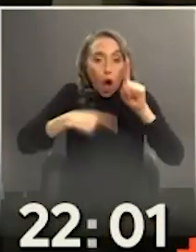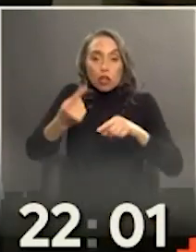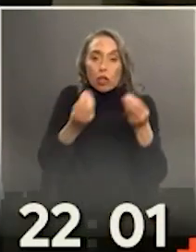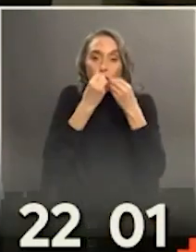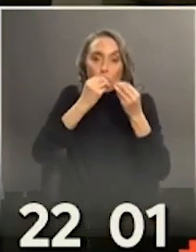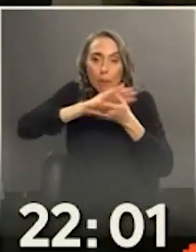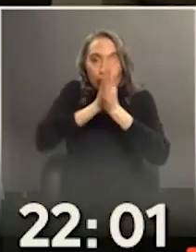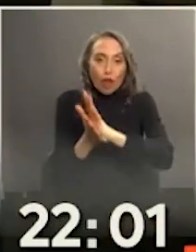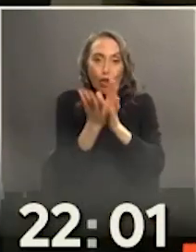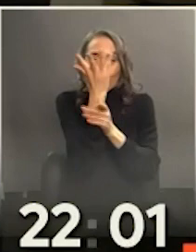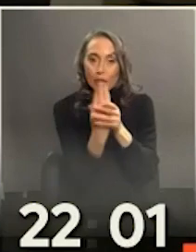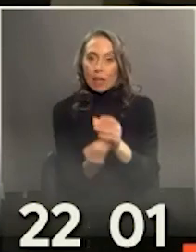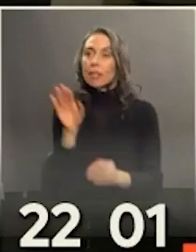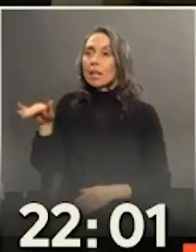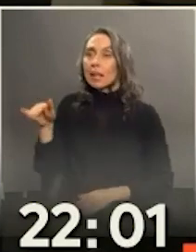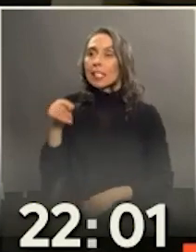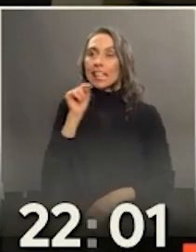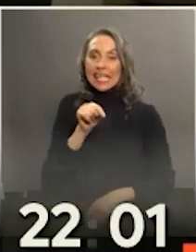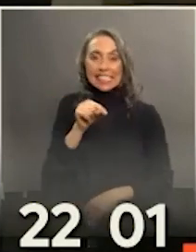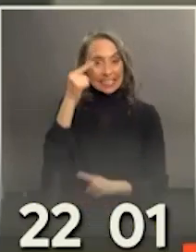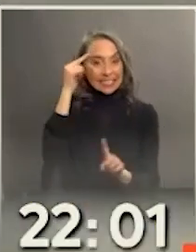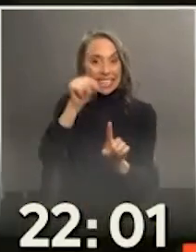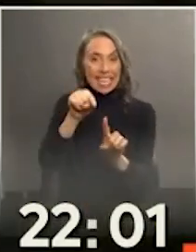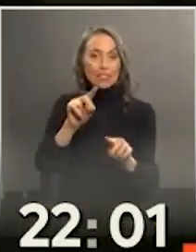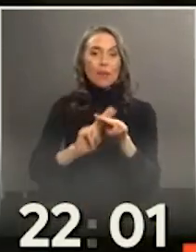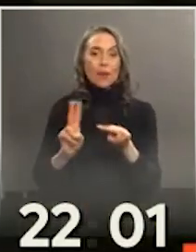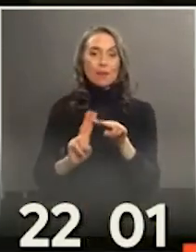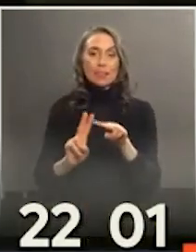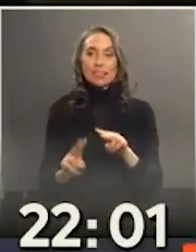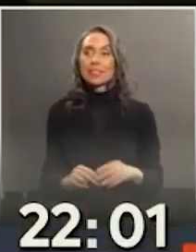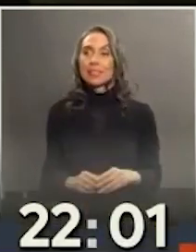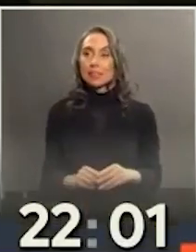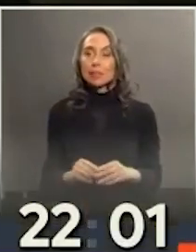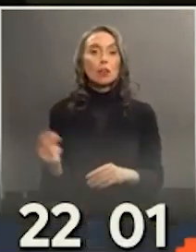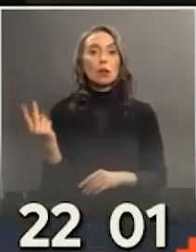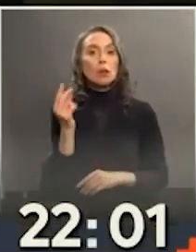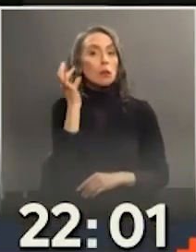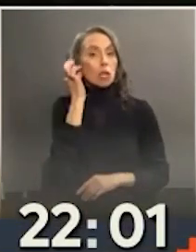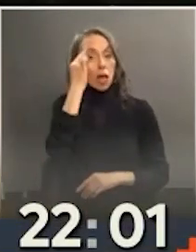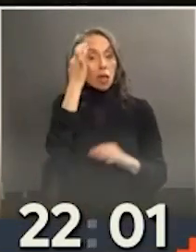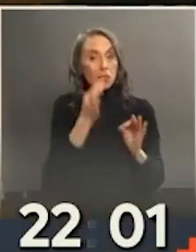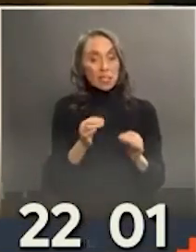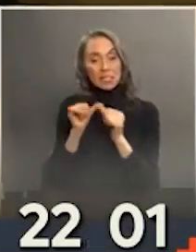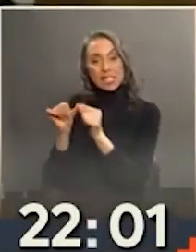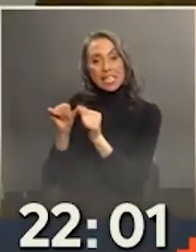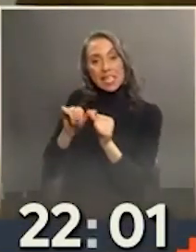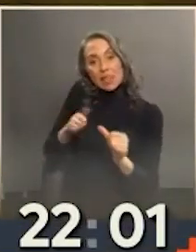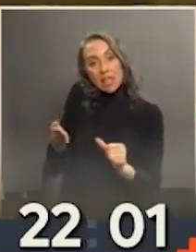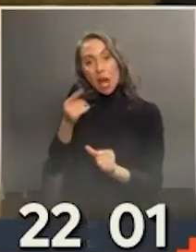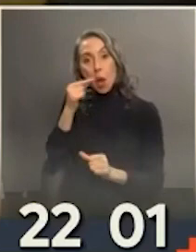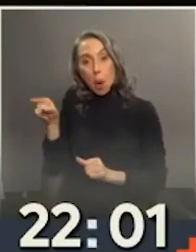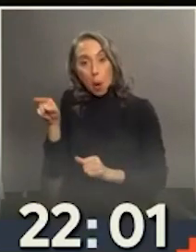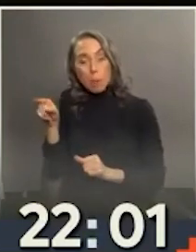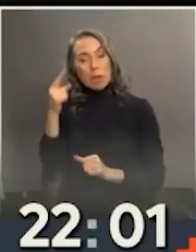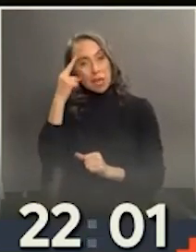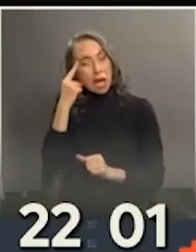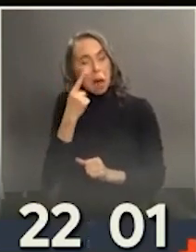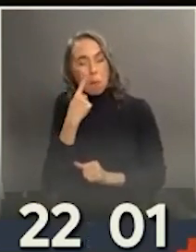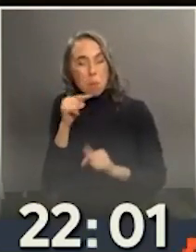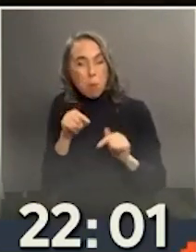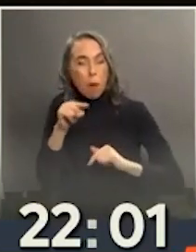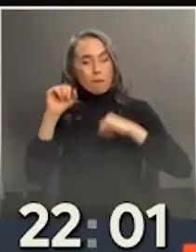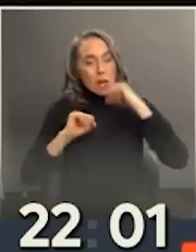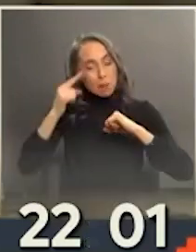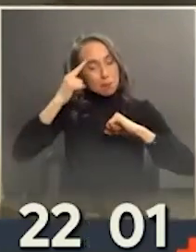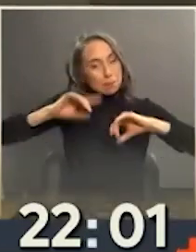yo dije, Claudio, esto es. Así de decidida, convenció a Claudio de apostar por este emprendimiento, aunque